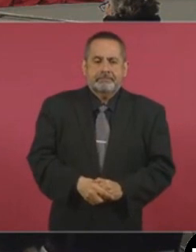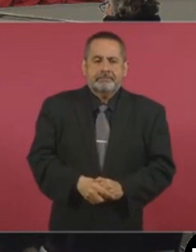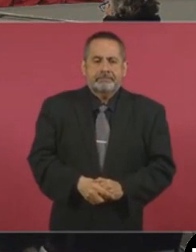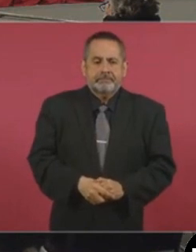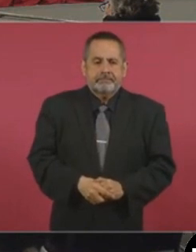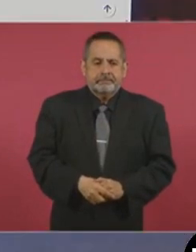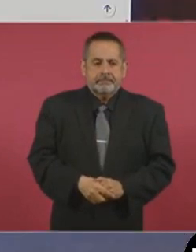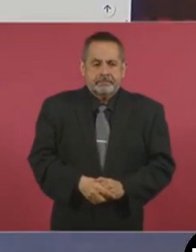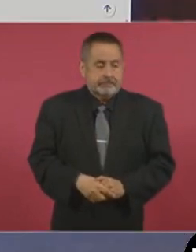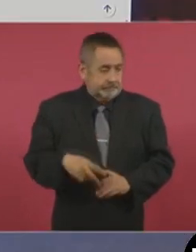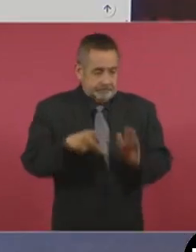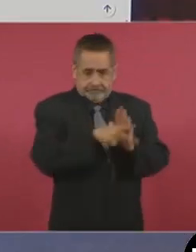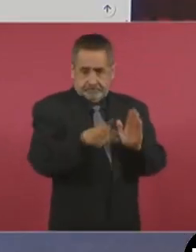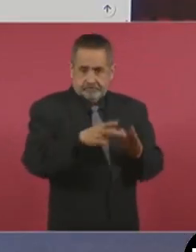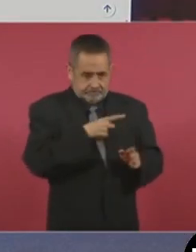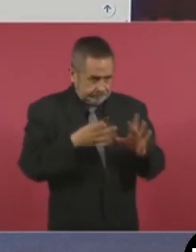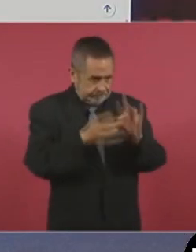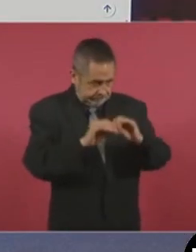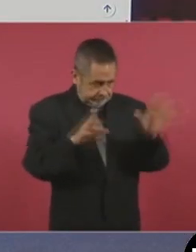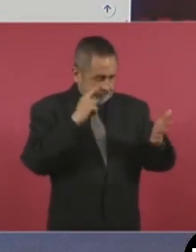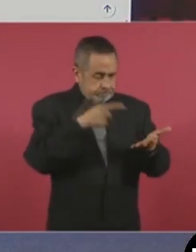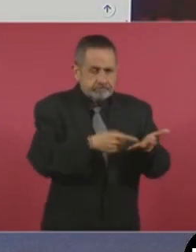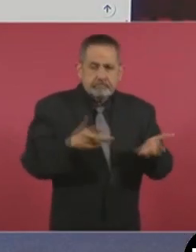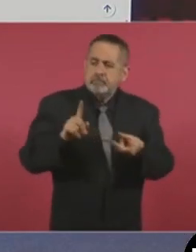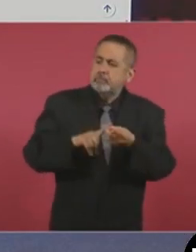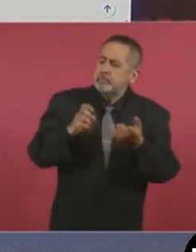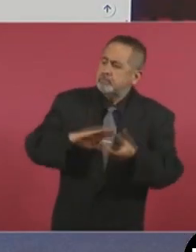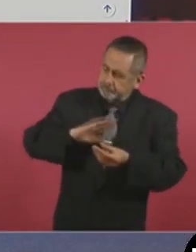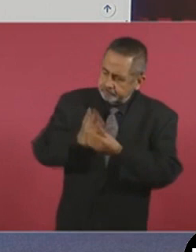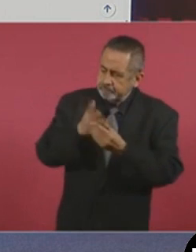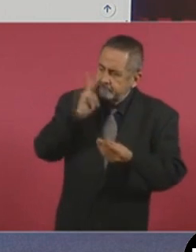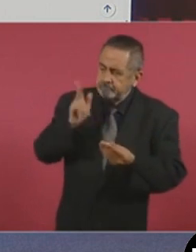Tiene que aclarar la Reforma, si tiene todo el expediente,